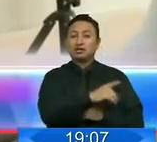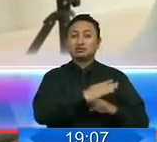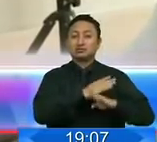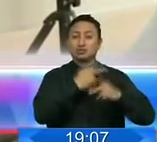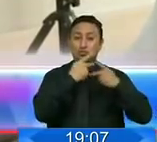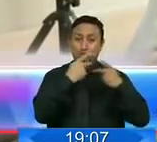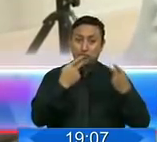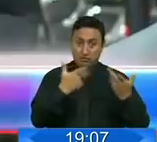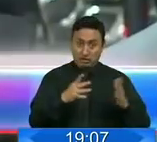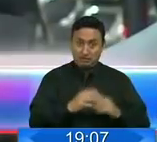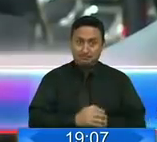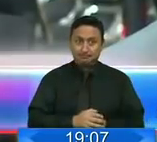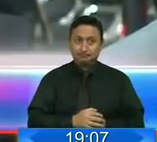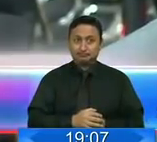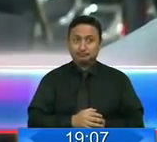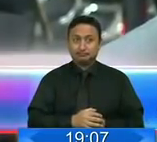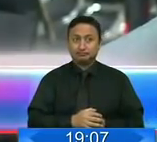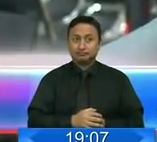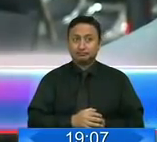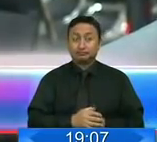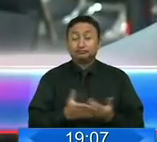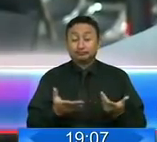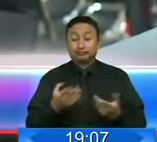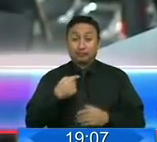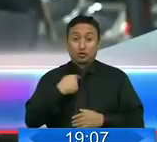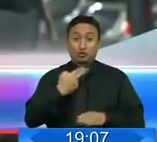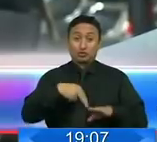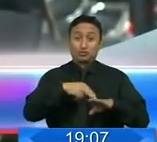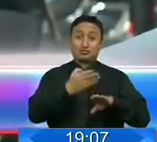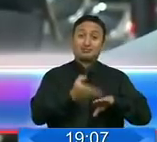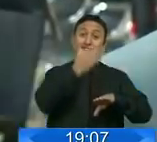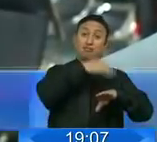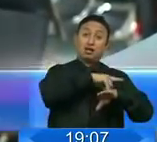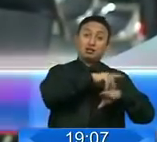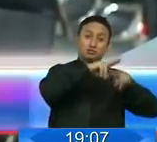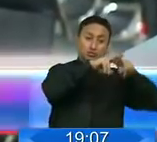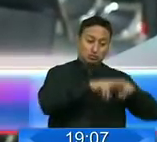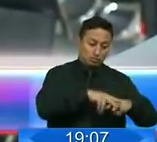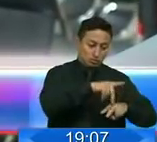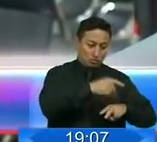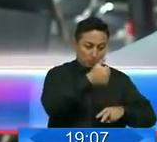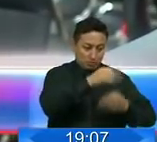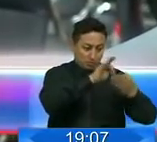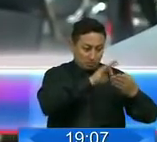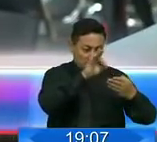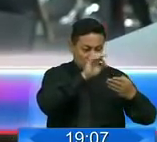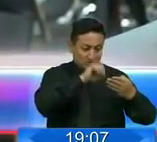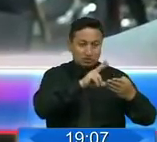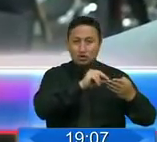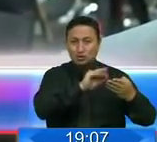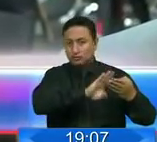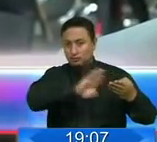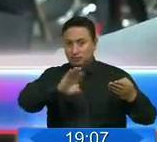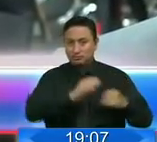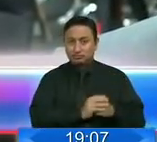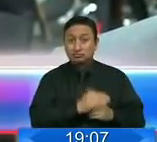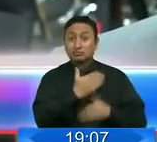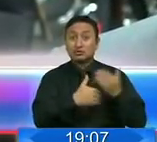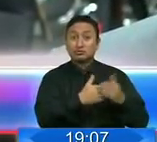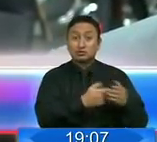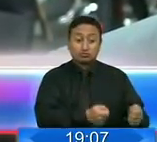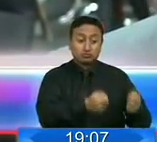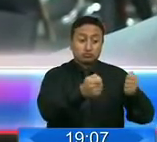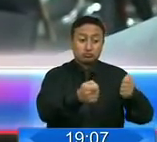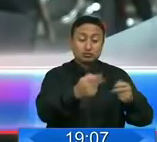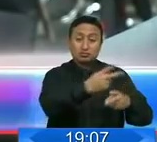público. Obviamente nosotros verificamos las impugnaciones, las que pasan, no pasan, y luego ya queda a disposición del Pleno